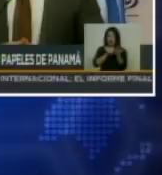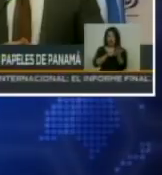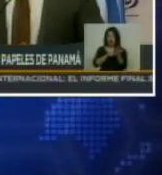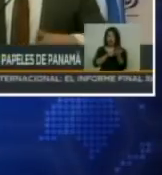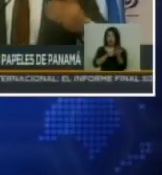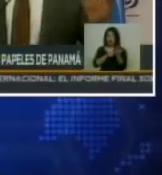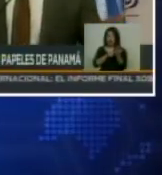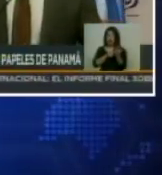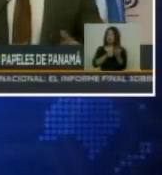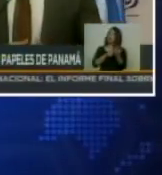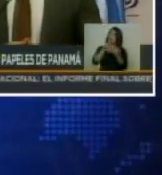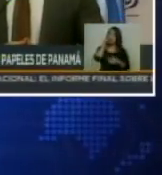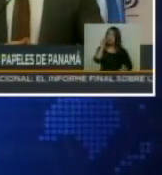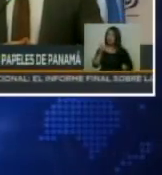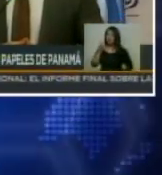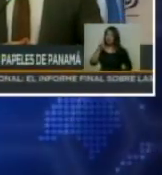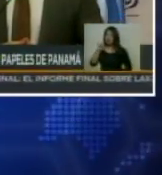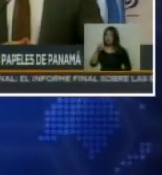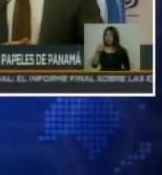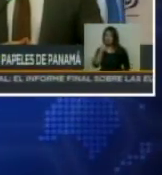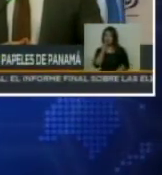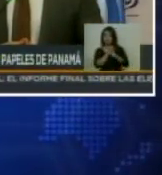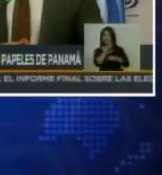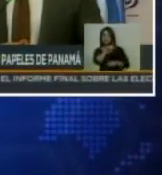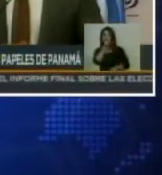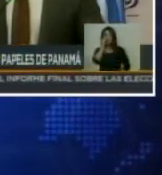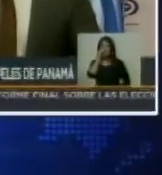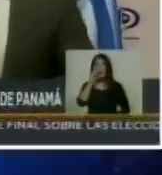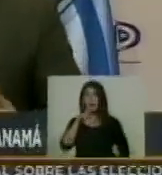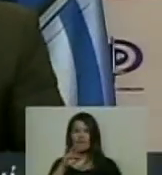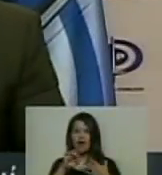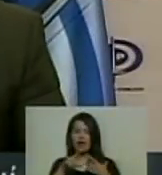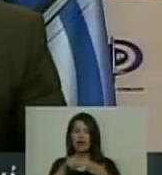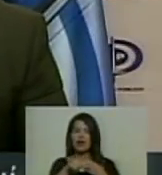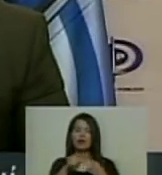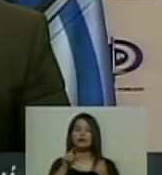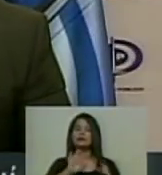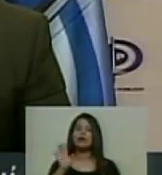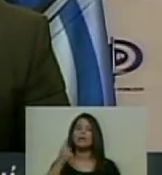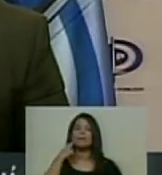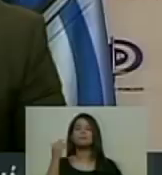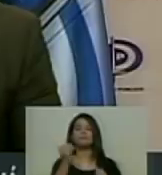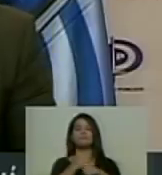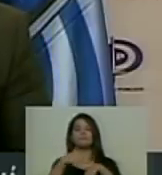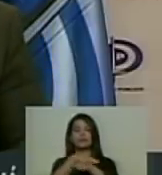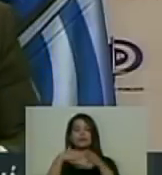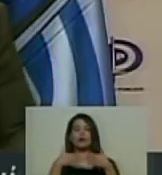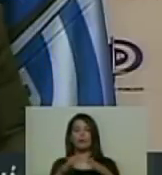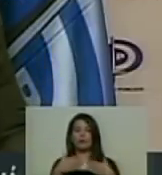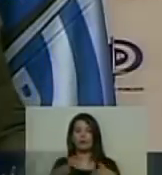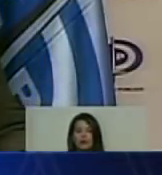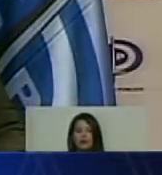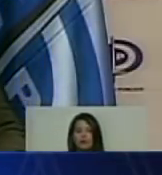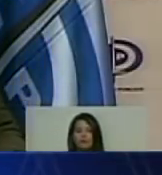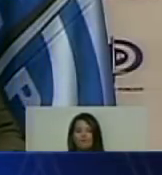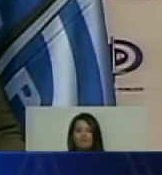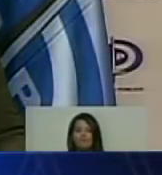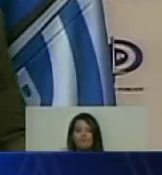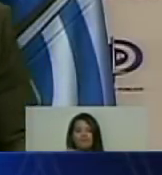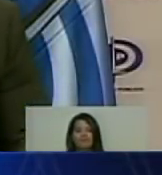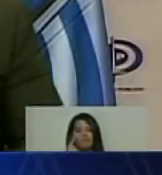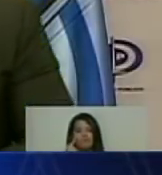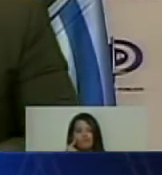de la investigación en los Panama Papers. Escuchemos sus declaraciones. Rafael Ramírez lleva a que el Ministerio Público abra un